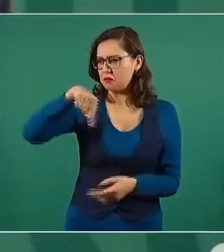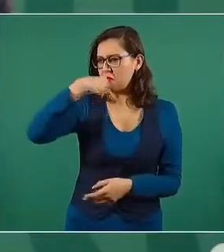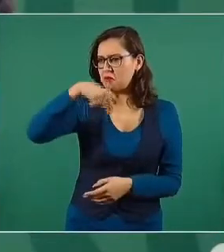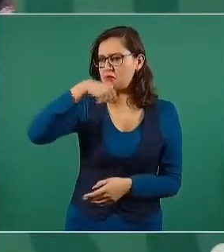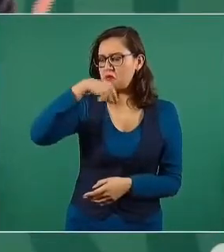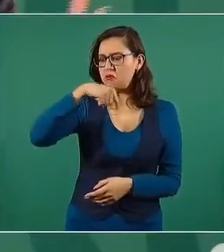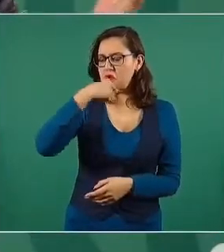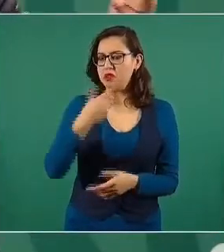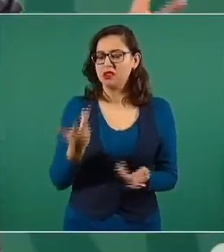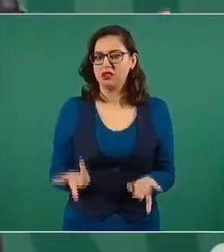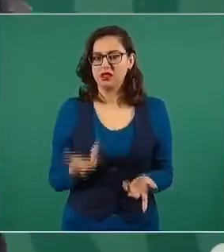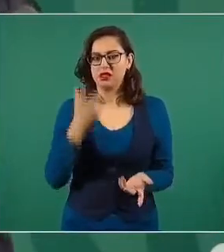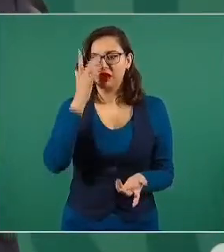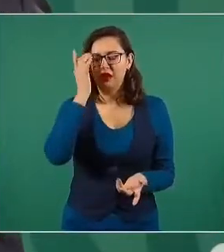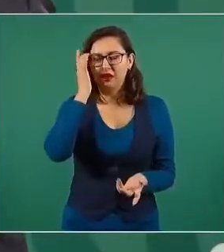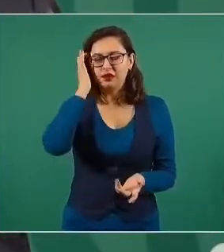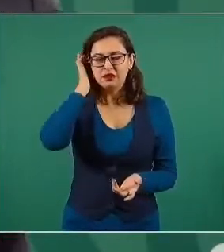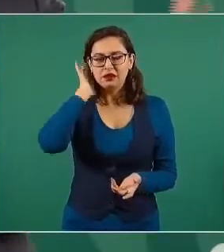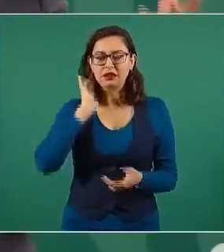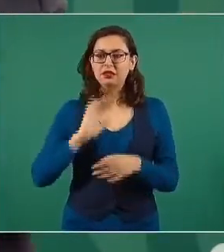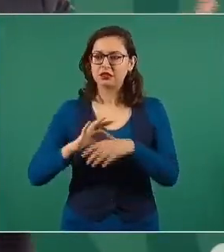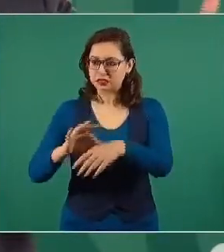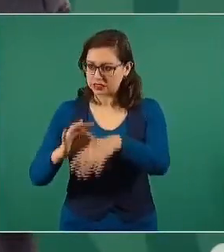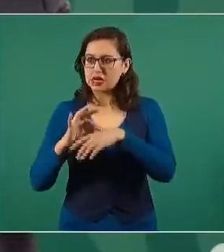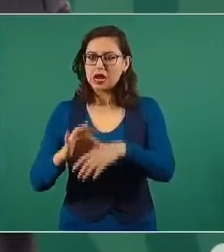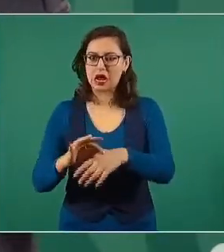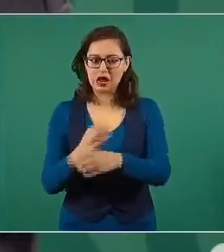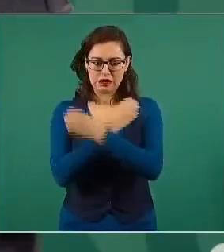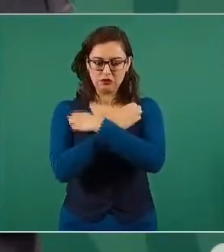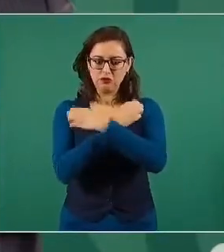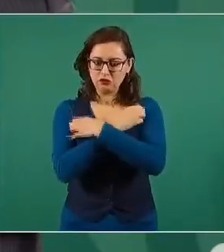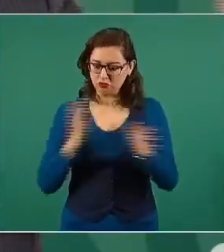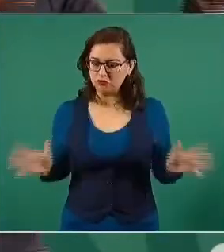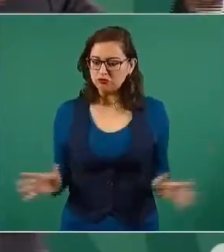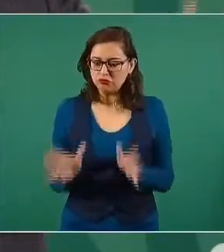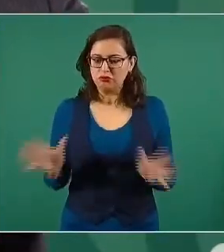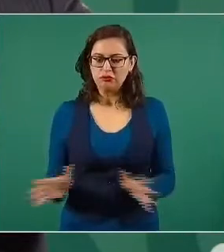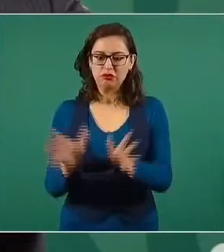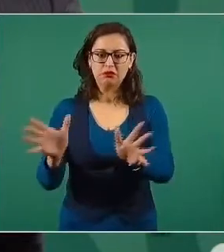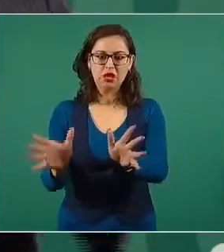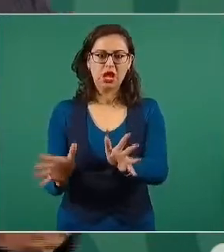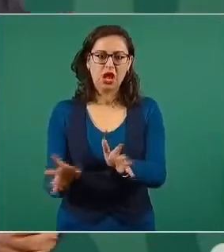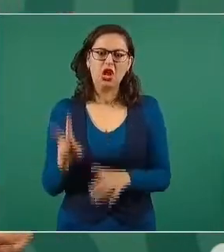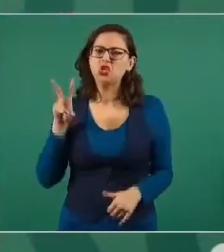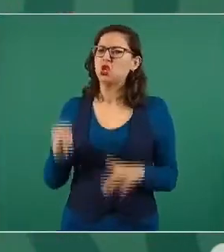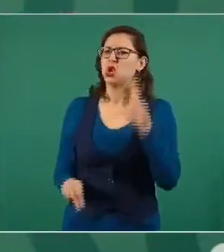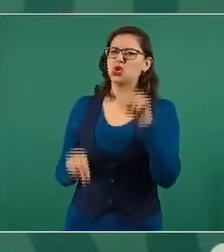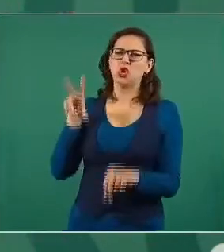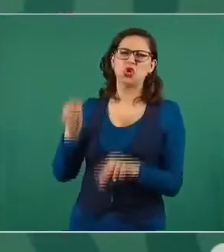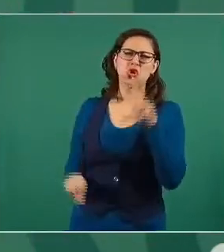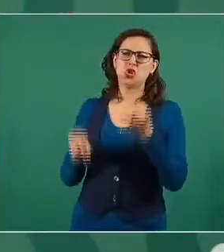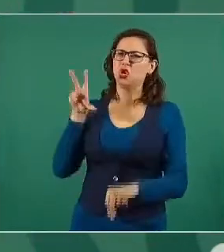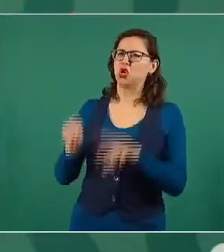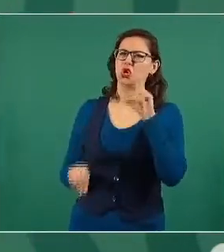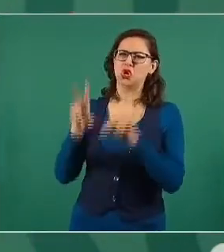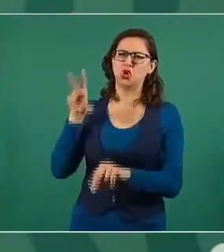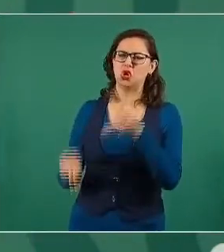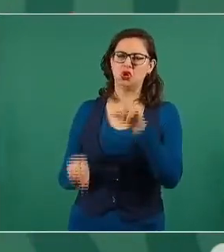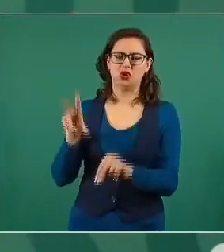Y cuando se trata de que vamos a impulsar la educación, nos oponemos.